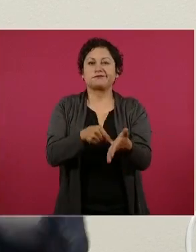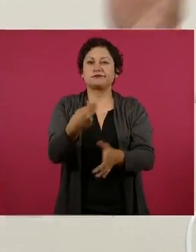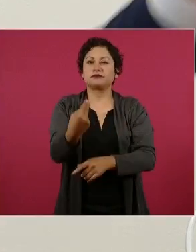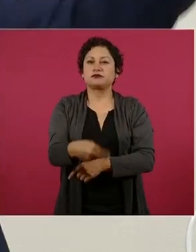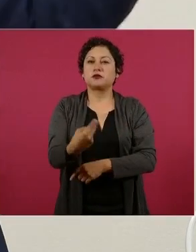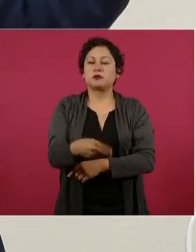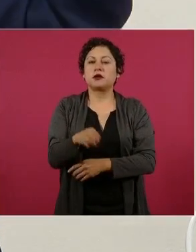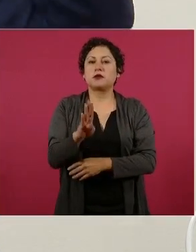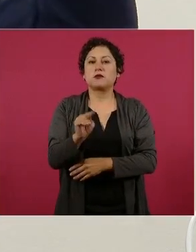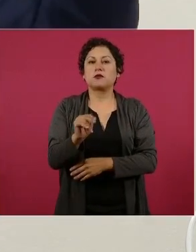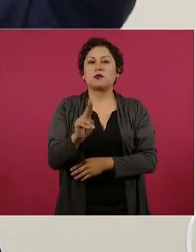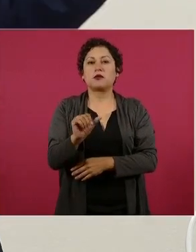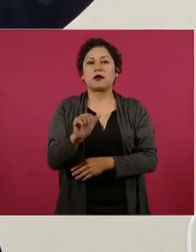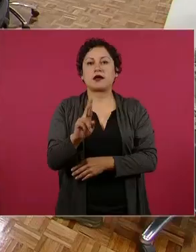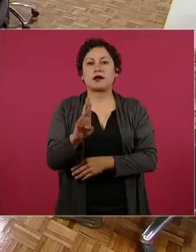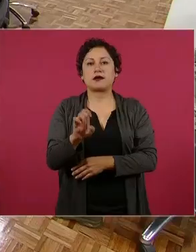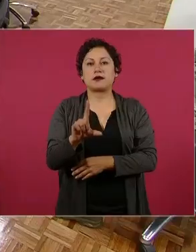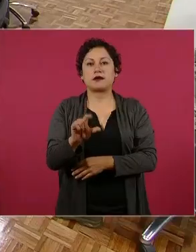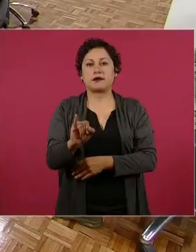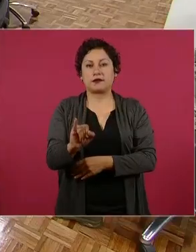Pero estamos hablando